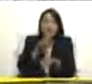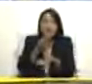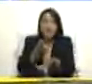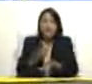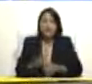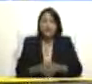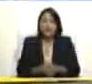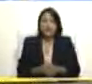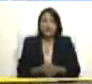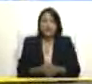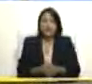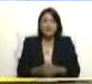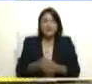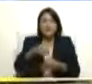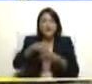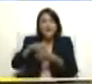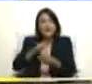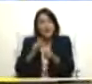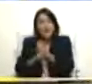referéndum revocatorio,